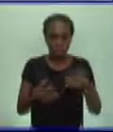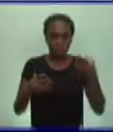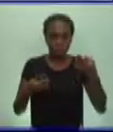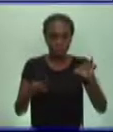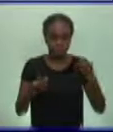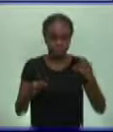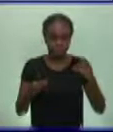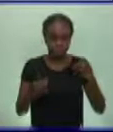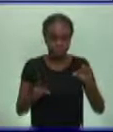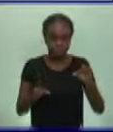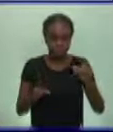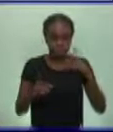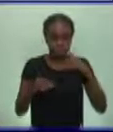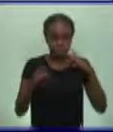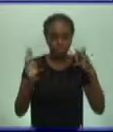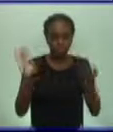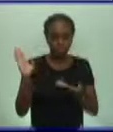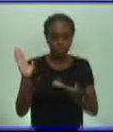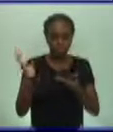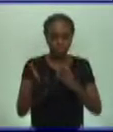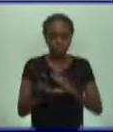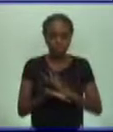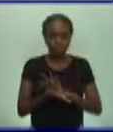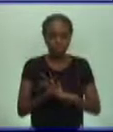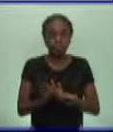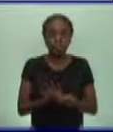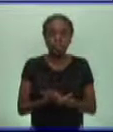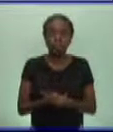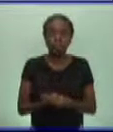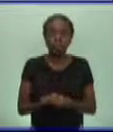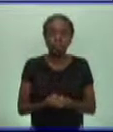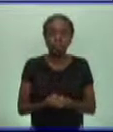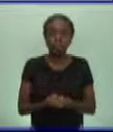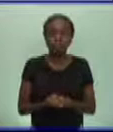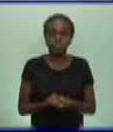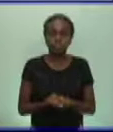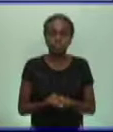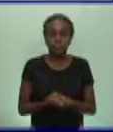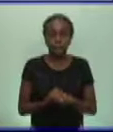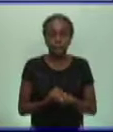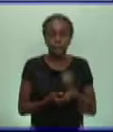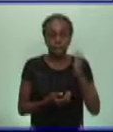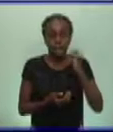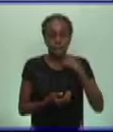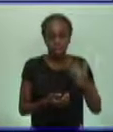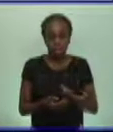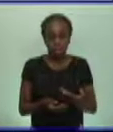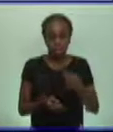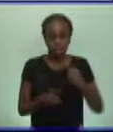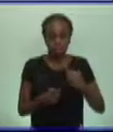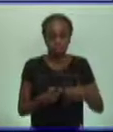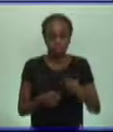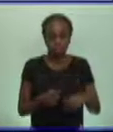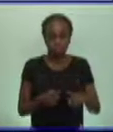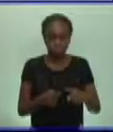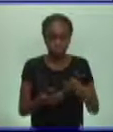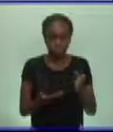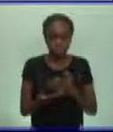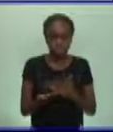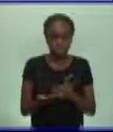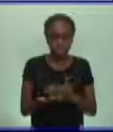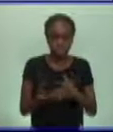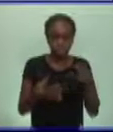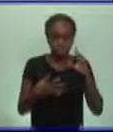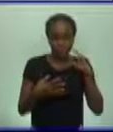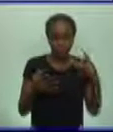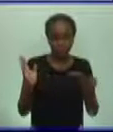las páginas 80, 83 y 86. Además, utilizarán su cuaderno de actividades con